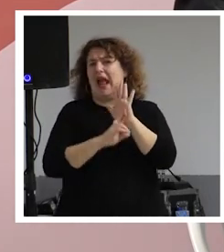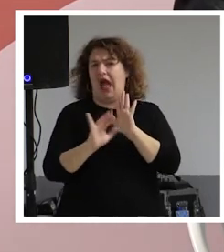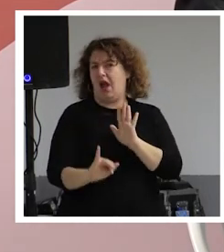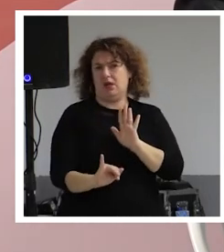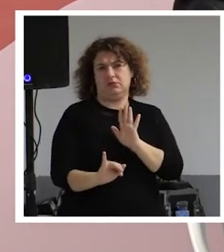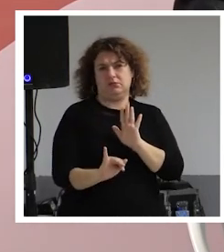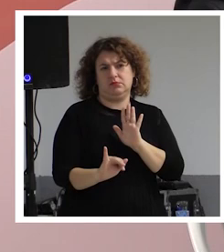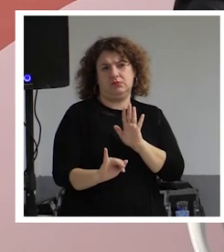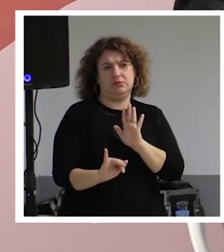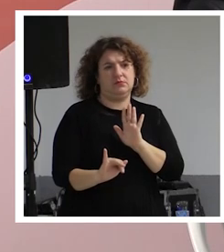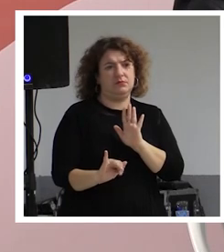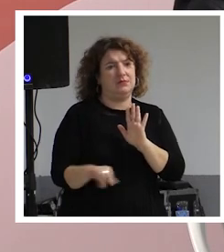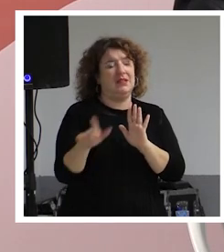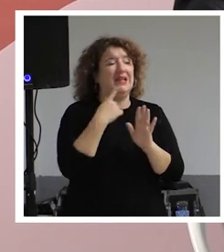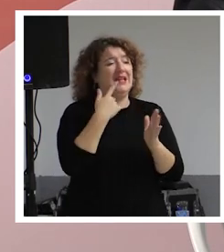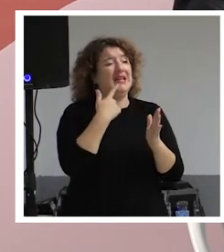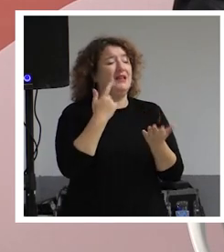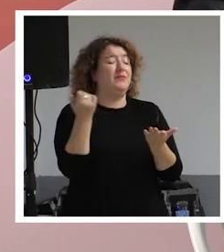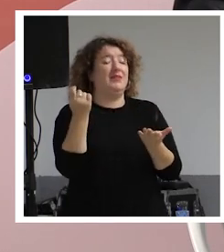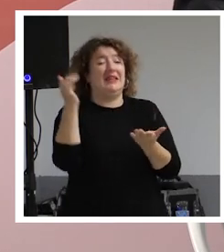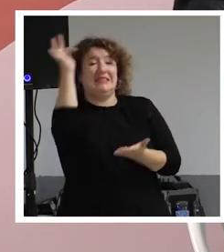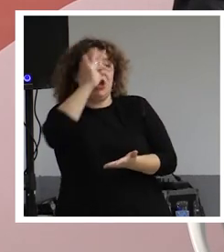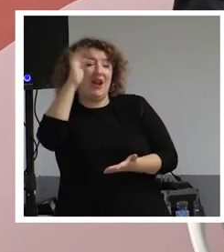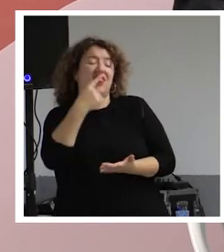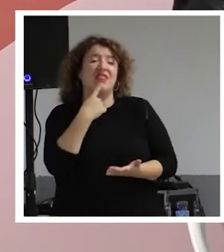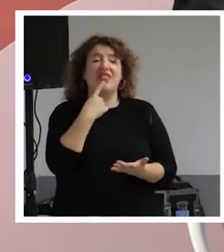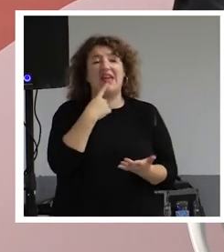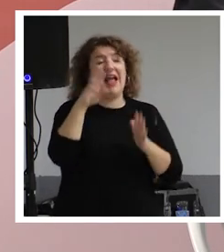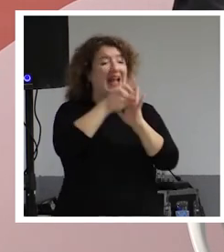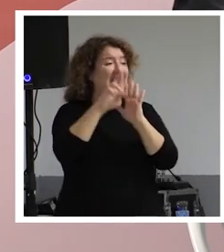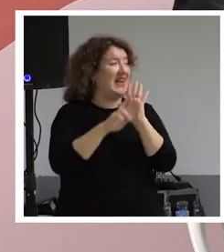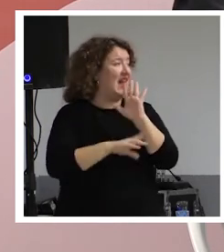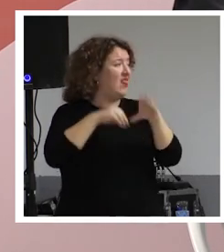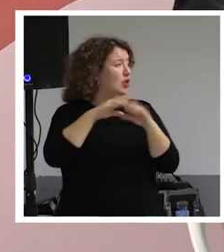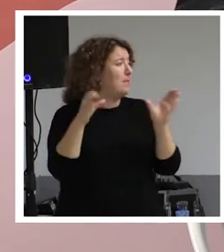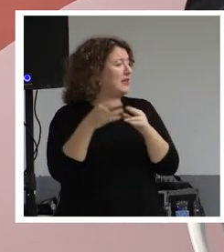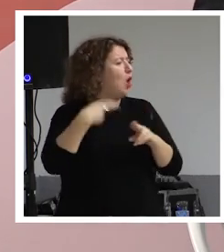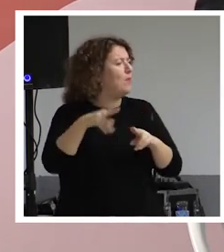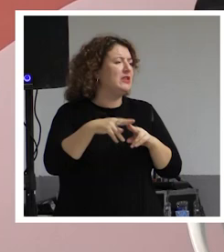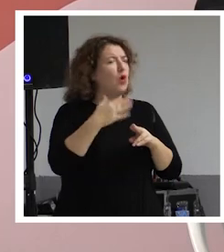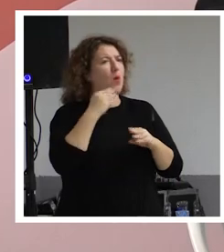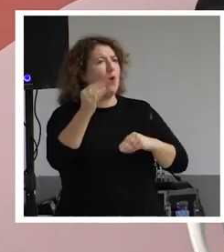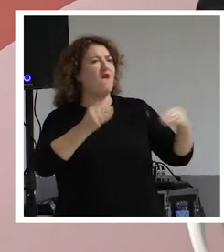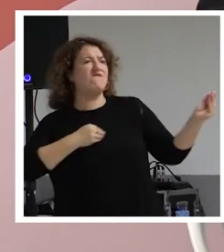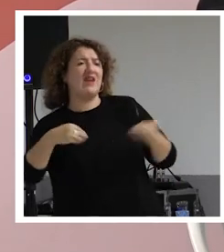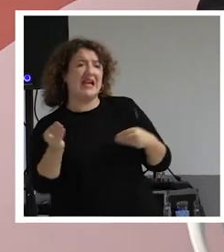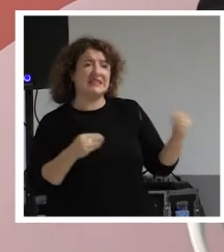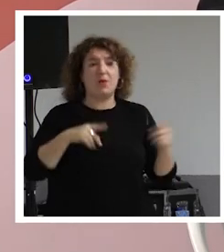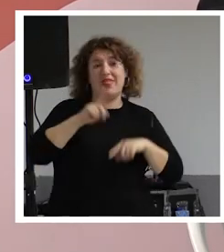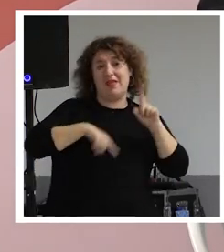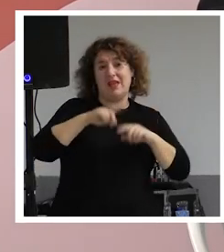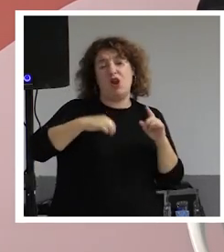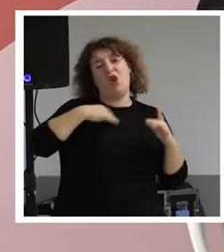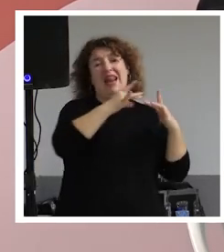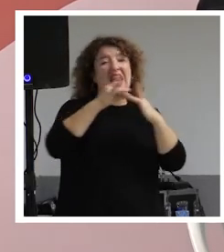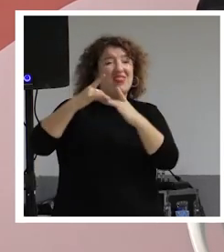estas estructuras o sea la explicación que que mejor se da para el caso del frente amplio es una explicación de reglas es un partido con reglas